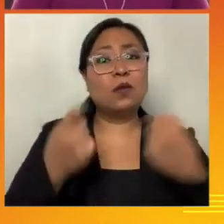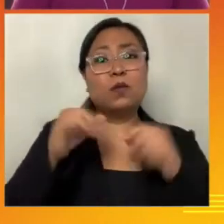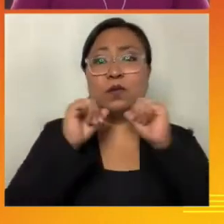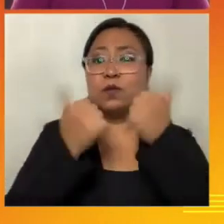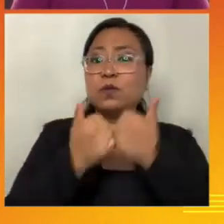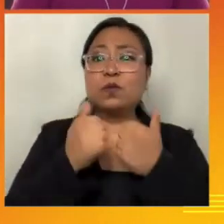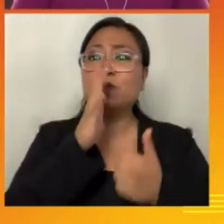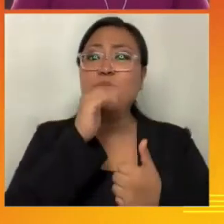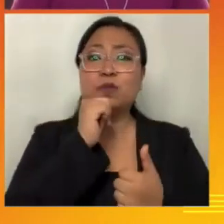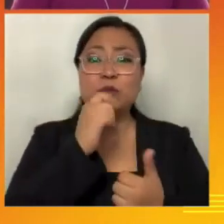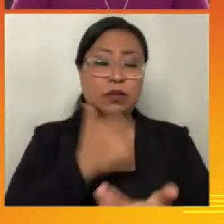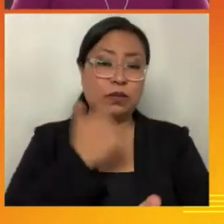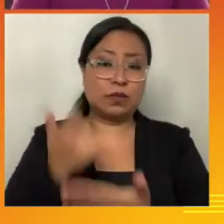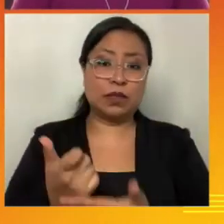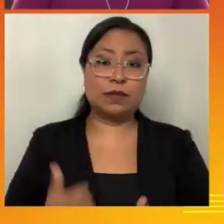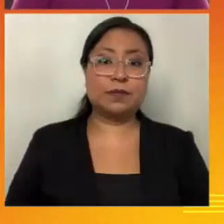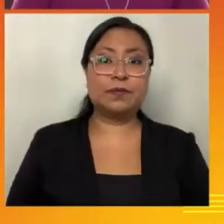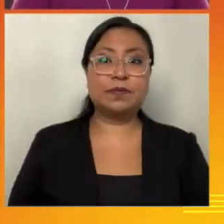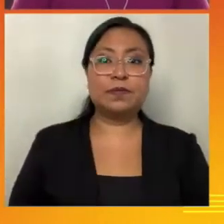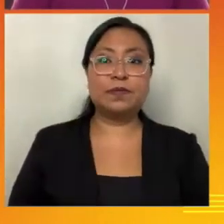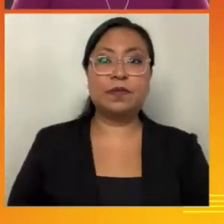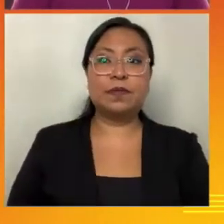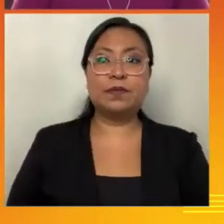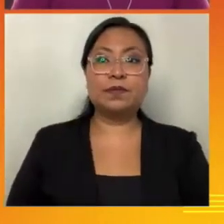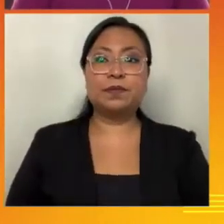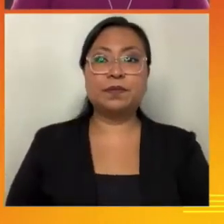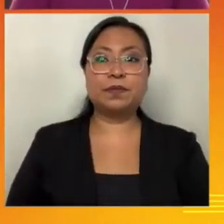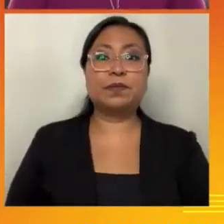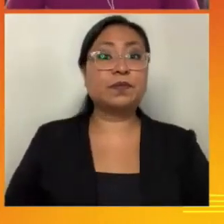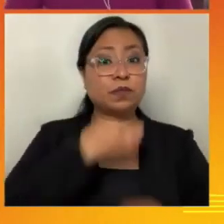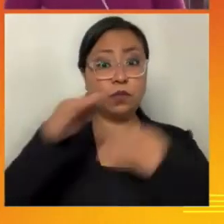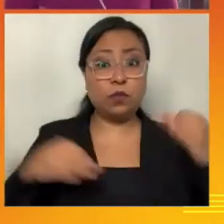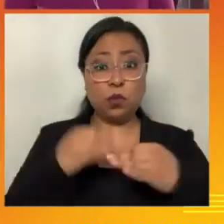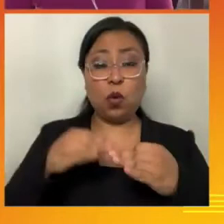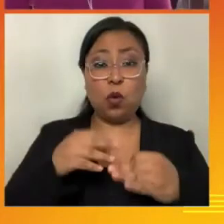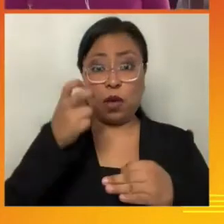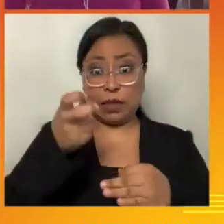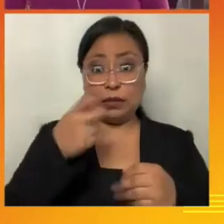obtener, ¿no? Entonces, bueno, todo esto digamos que es como de una visión